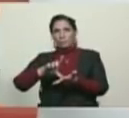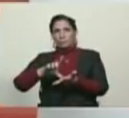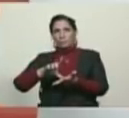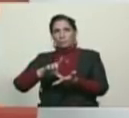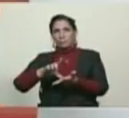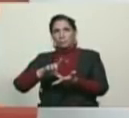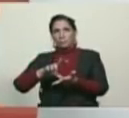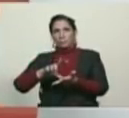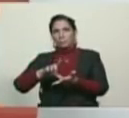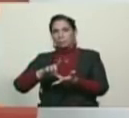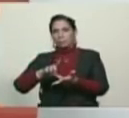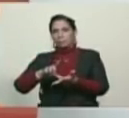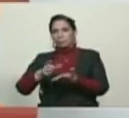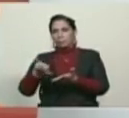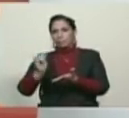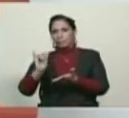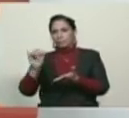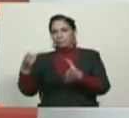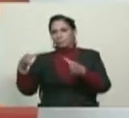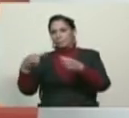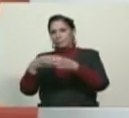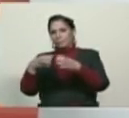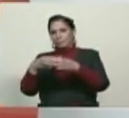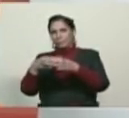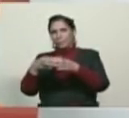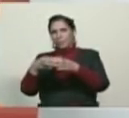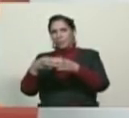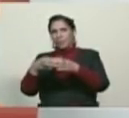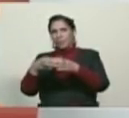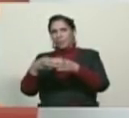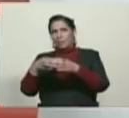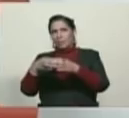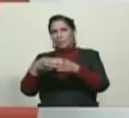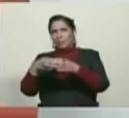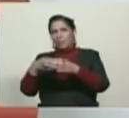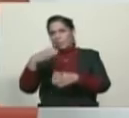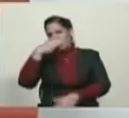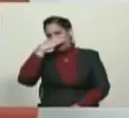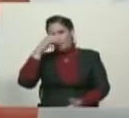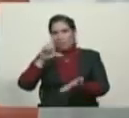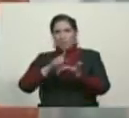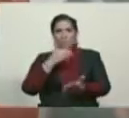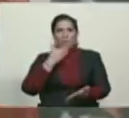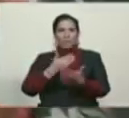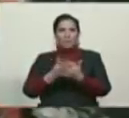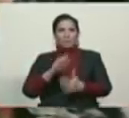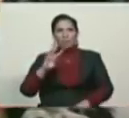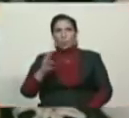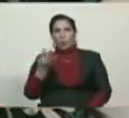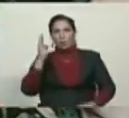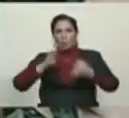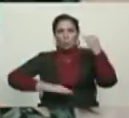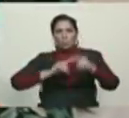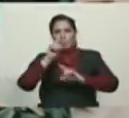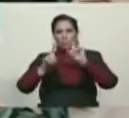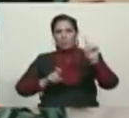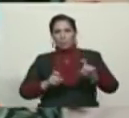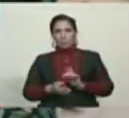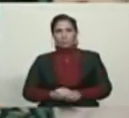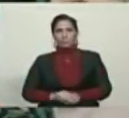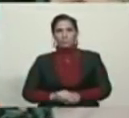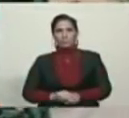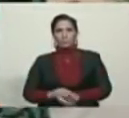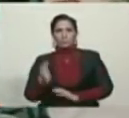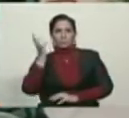del cartel de Lima. Muchísimas gracias. La cuarta y última pregunta la efectúa Erika